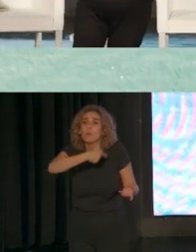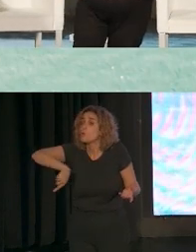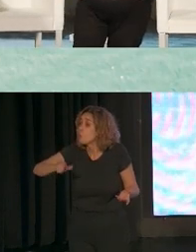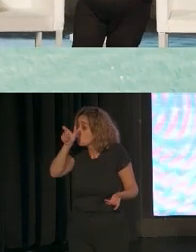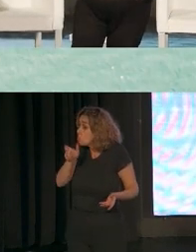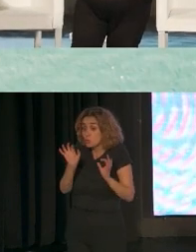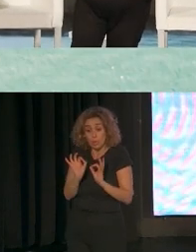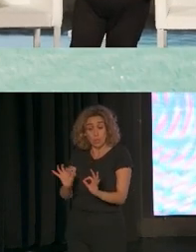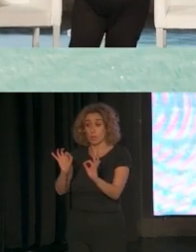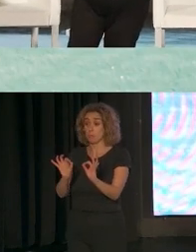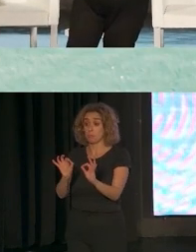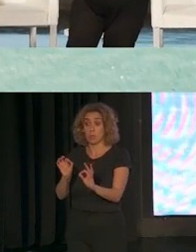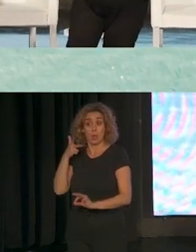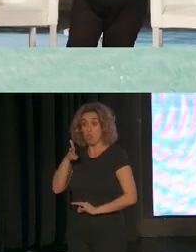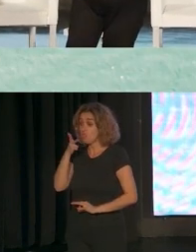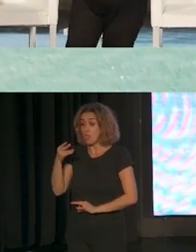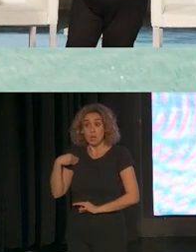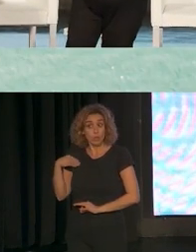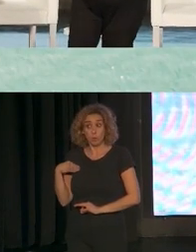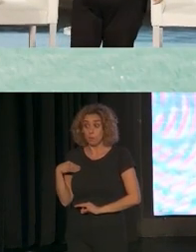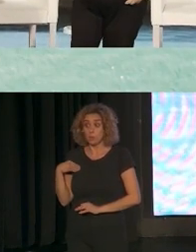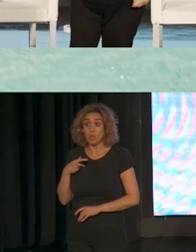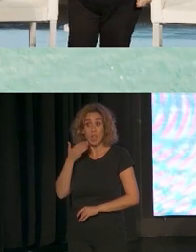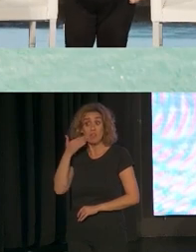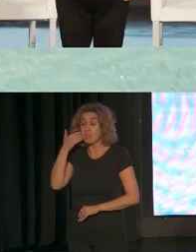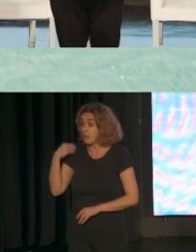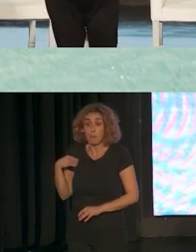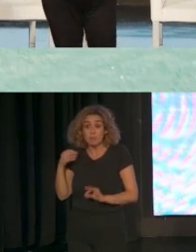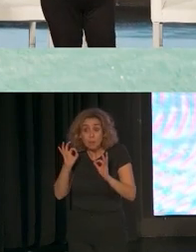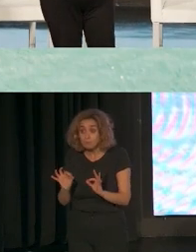personas y que tenemos los mismos derechos y la misma